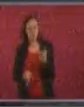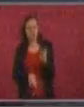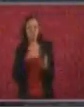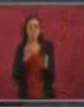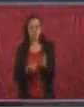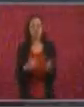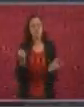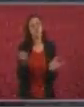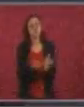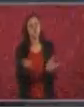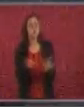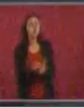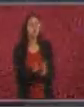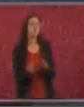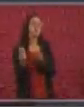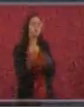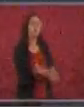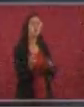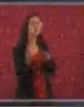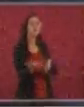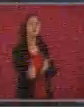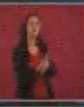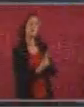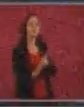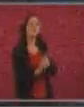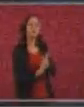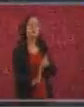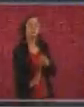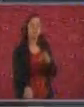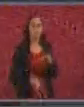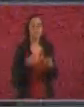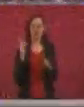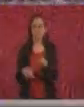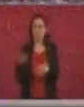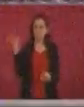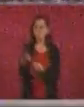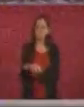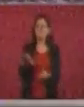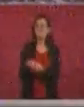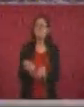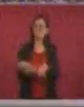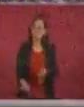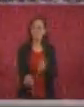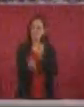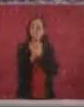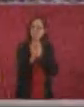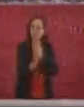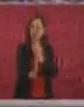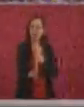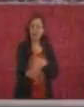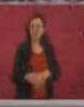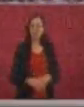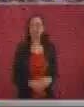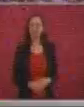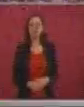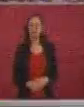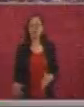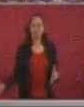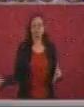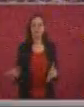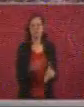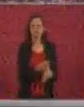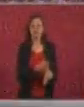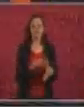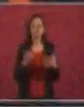y alcaldías también muy pocas. Entonces, ahí está una variación. Es como como las elecciones del